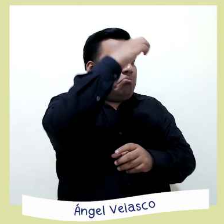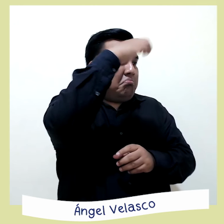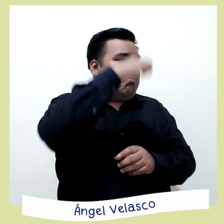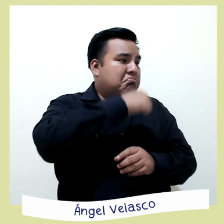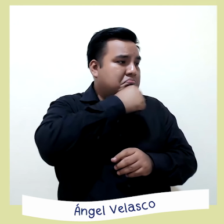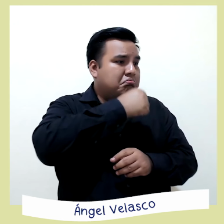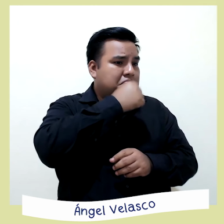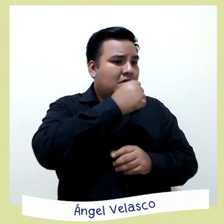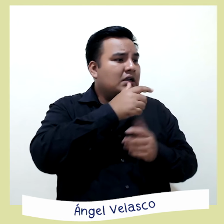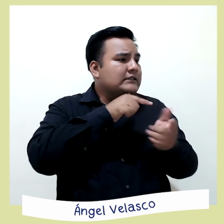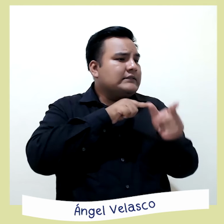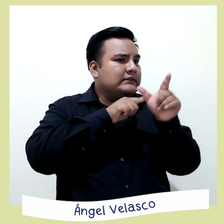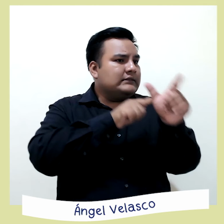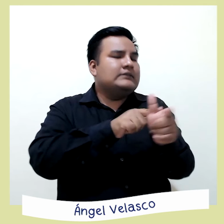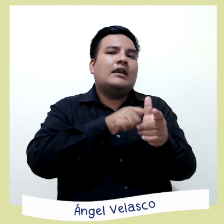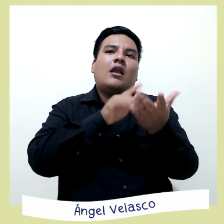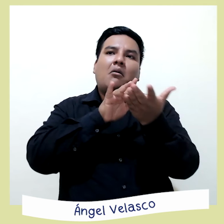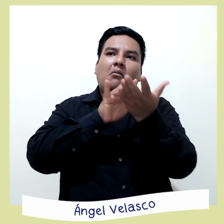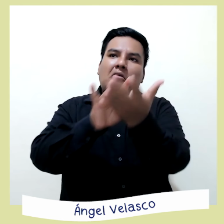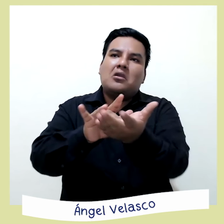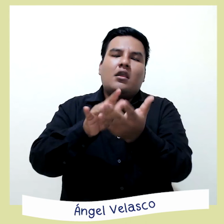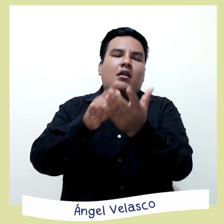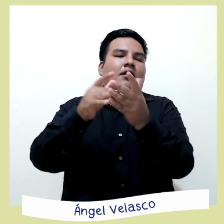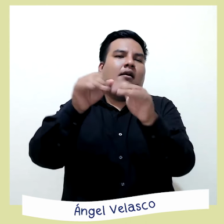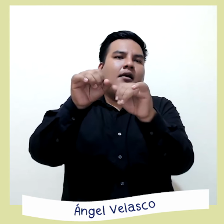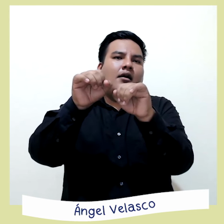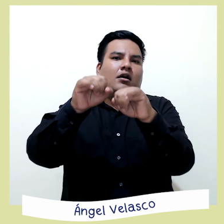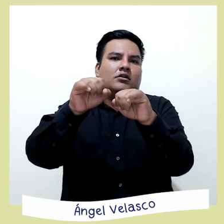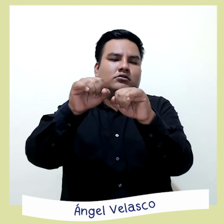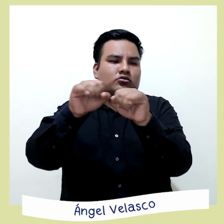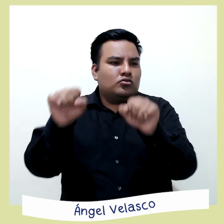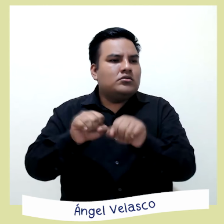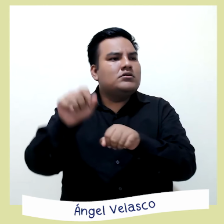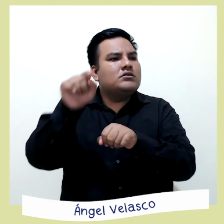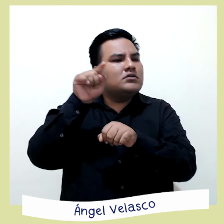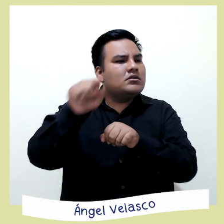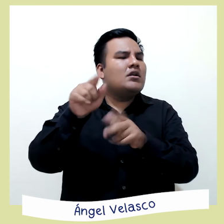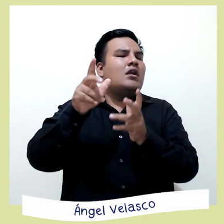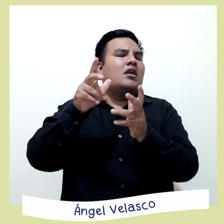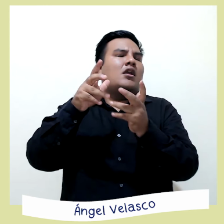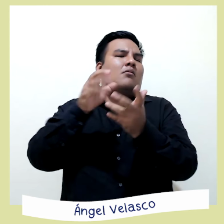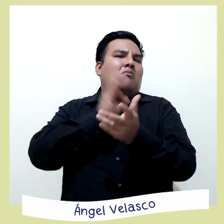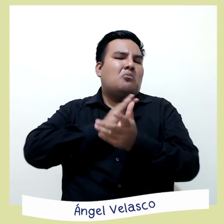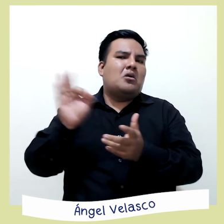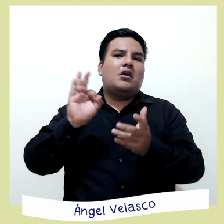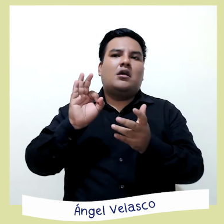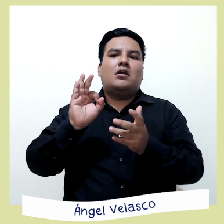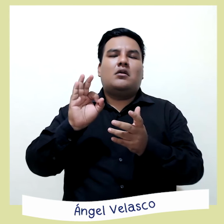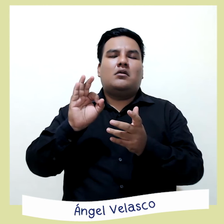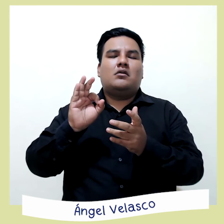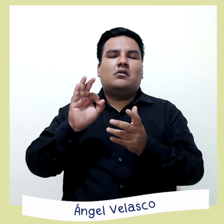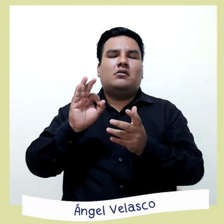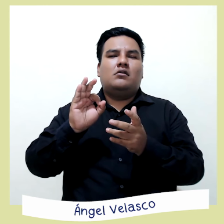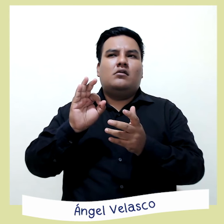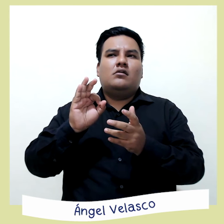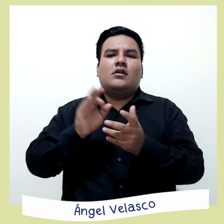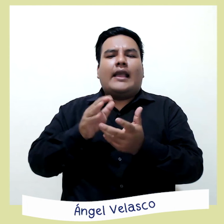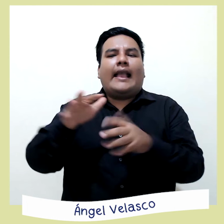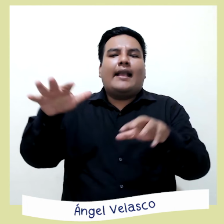una persona, una mujer trans, ya adulta mayor, sigue pensando en su sociedad, sigue dando